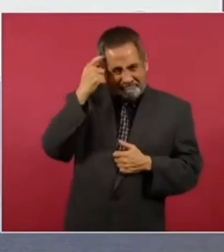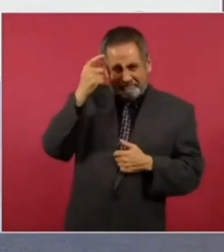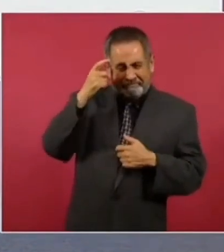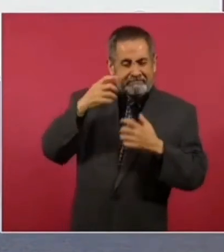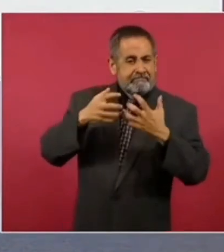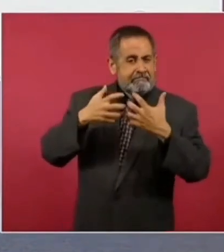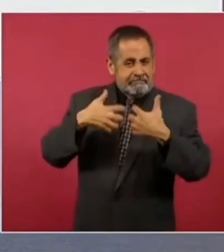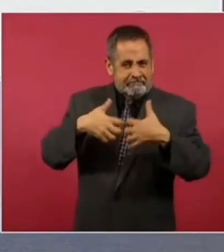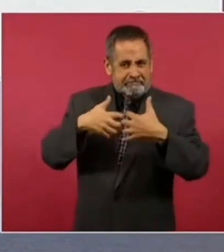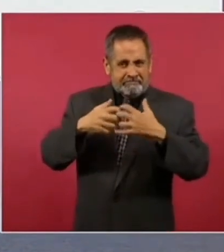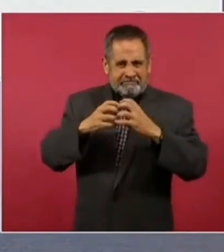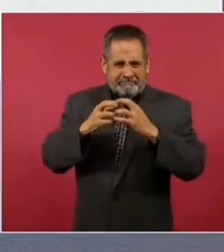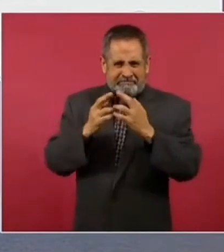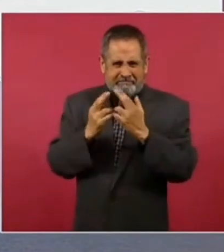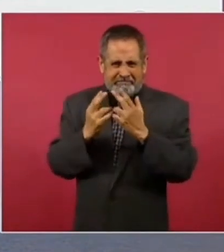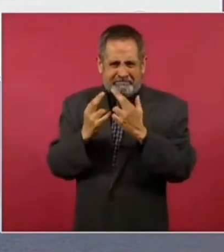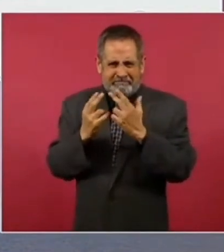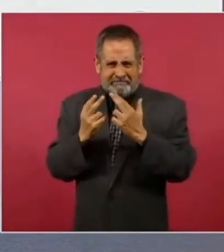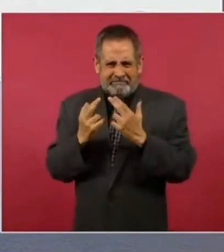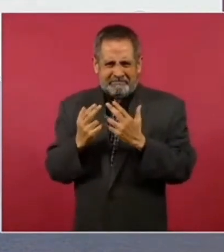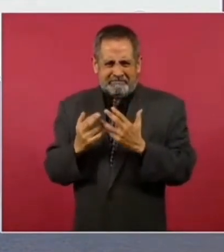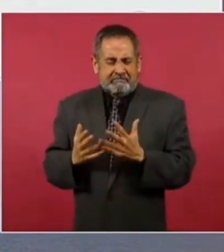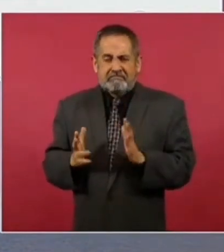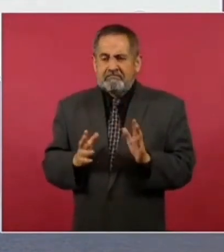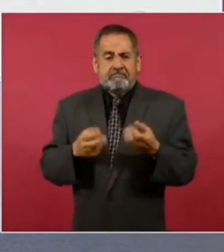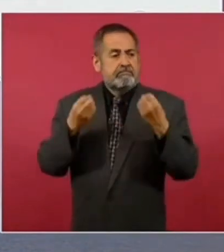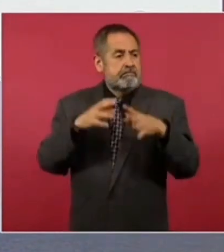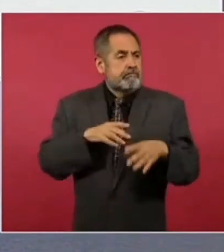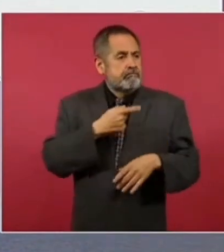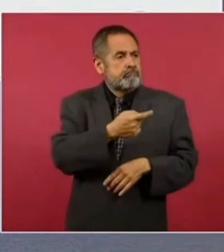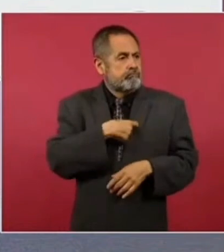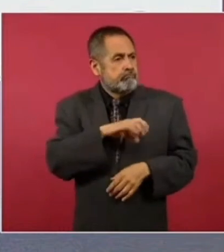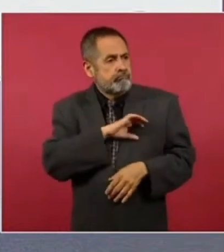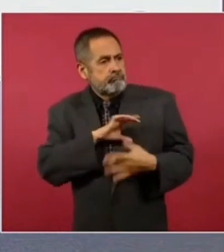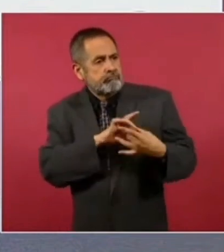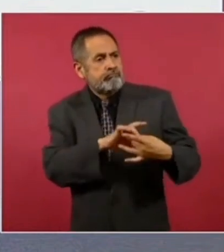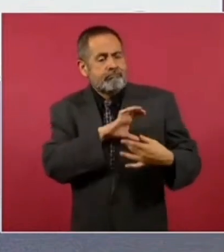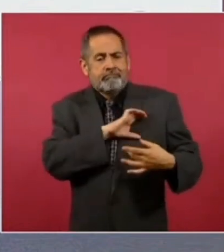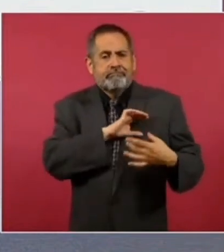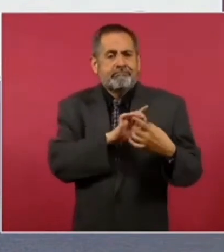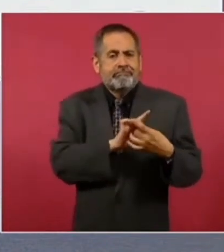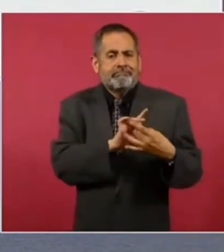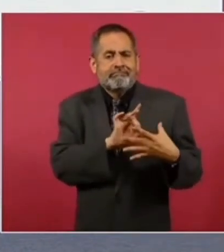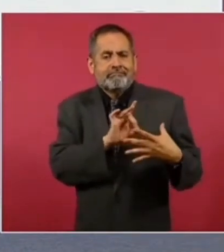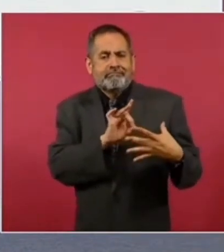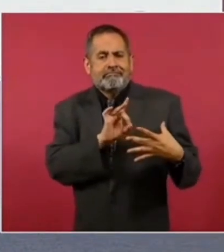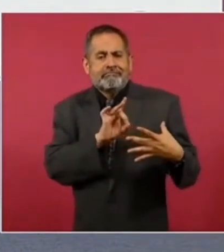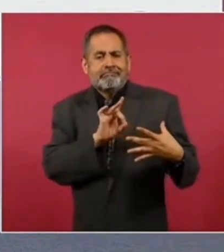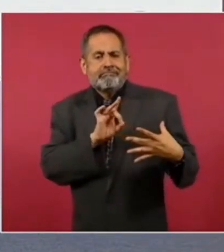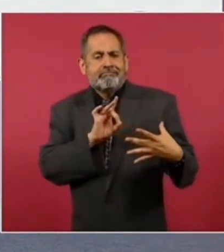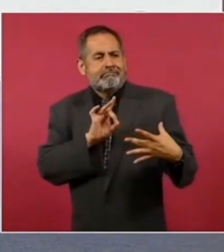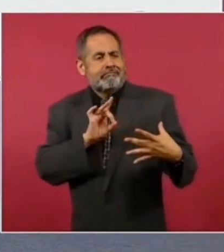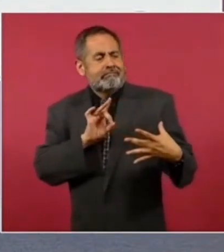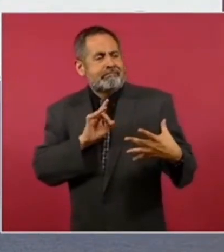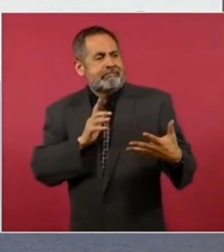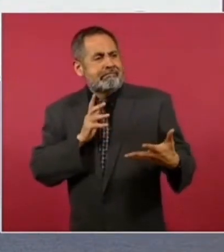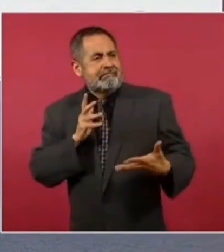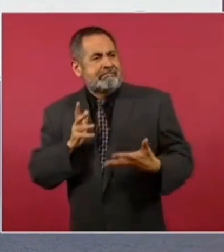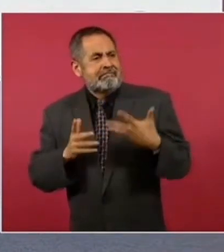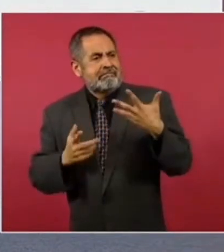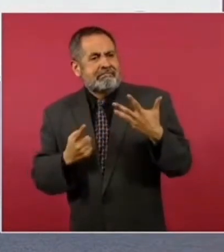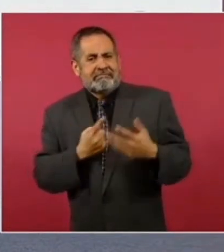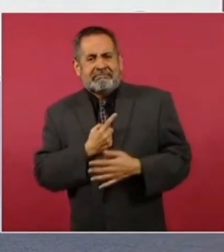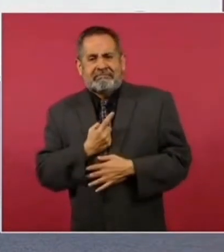cerebral, psicológica, afectiva, social que tienen las personas. Y esto puede